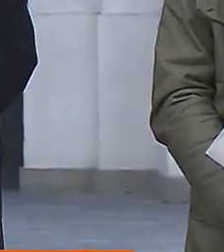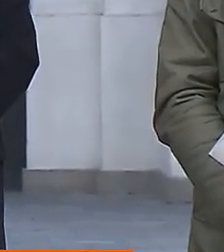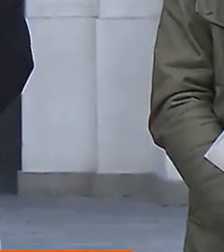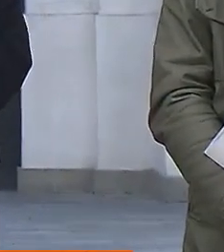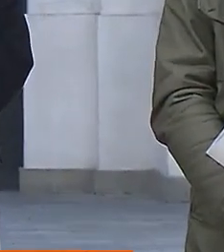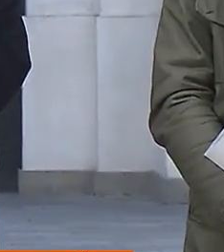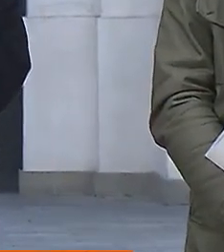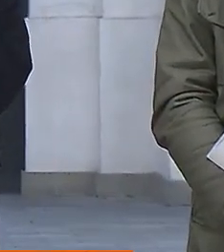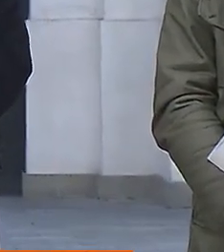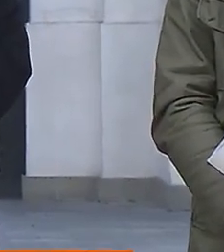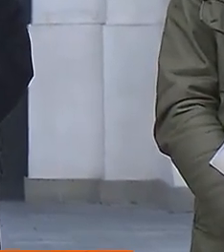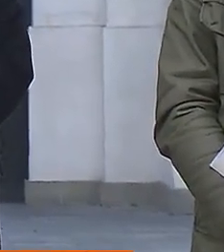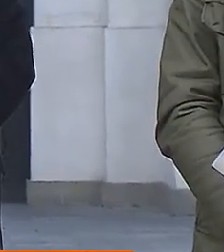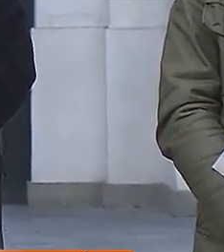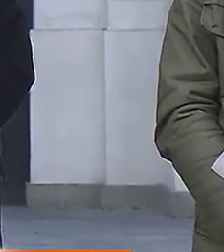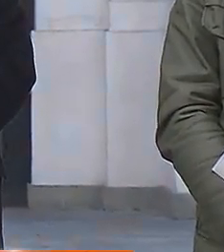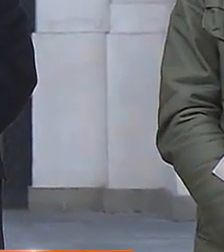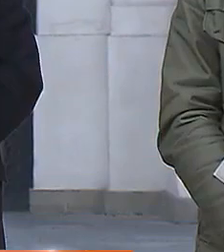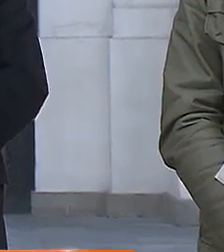Ministro, muy buenas tardes.